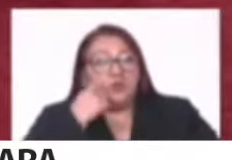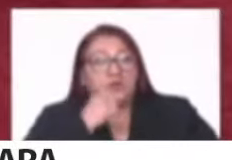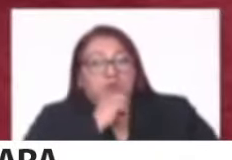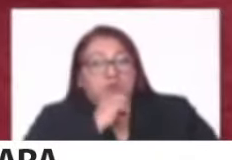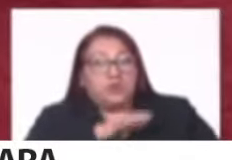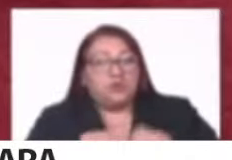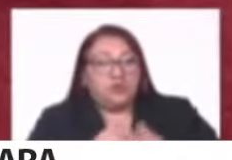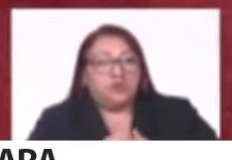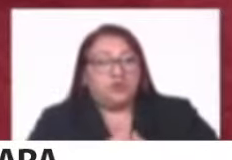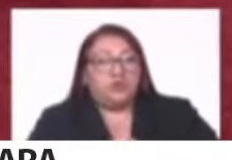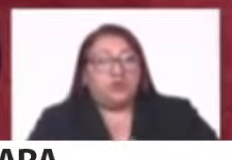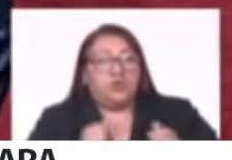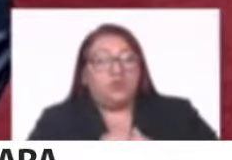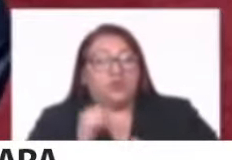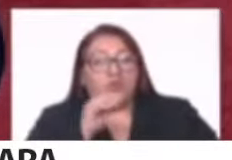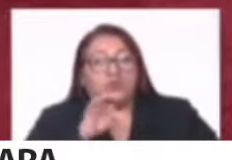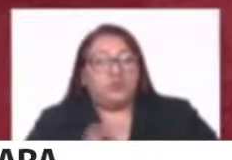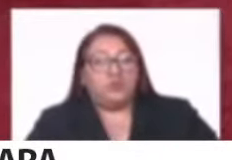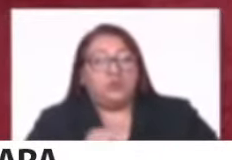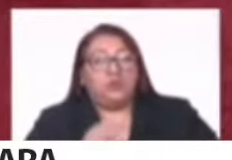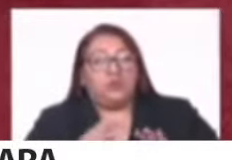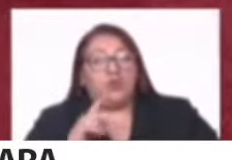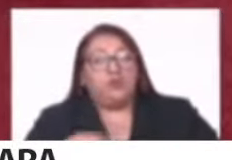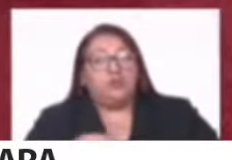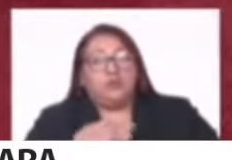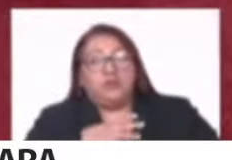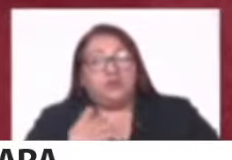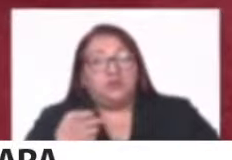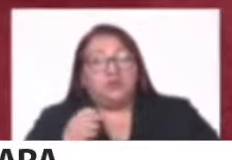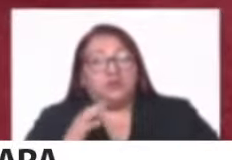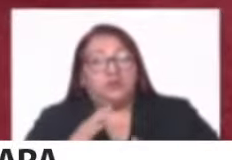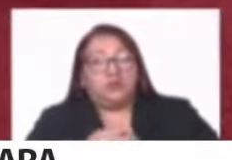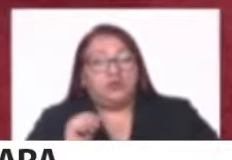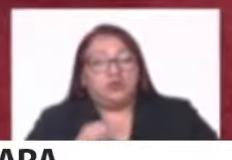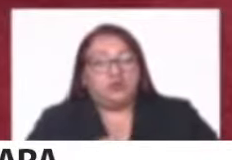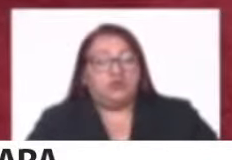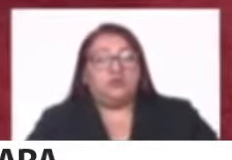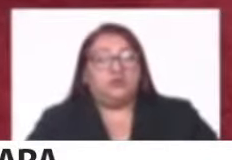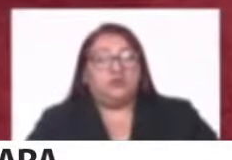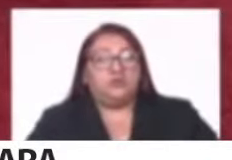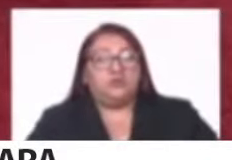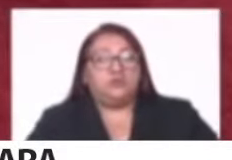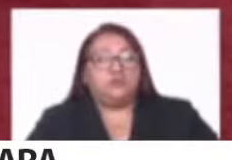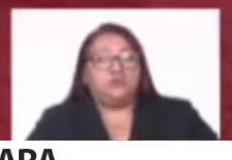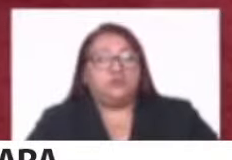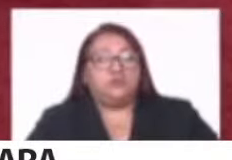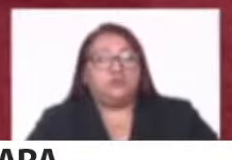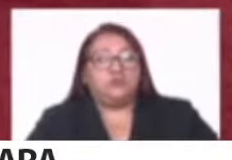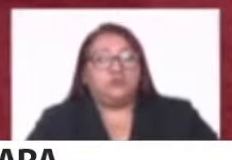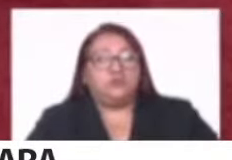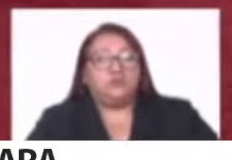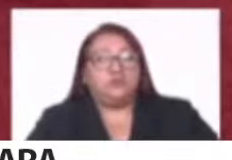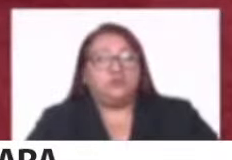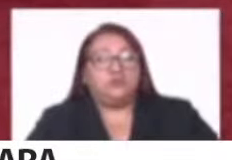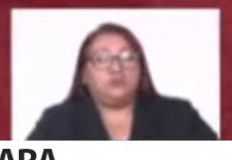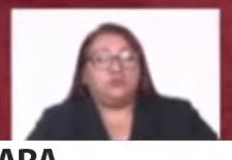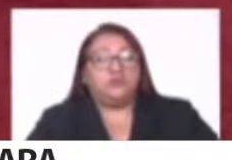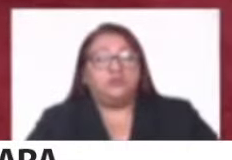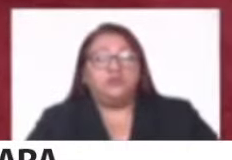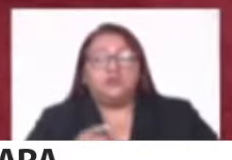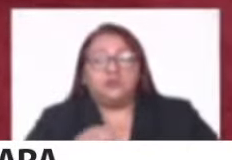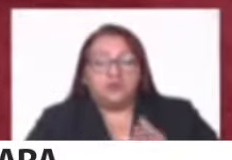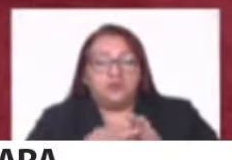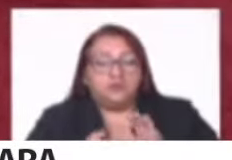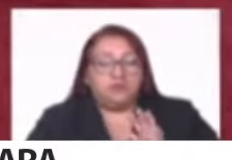ciudadanas, con una asignación de más de 9.300 millones de soles. Esto representa un crecimiento